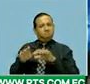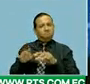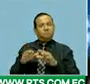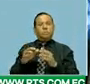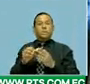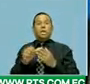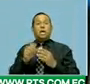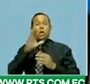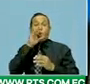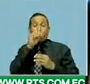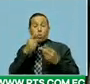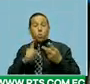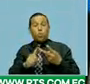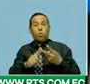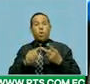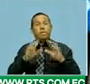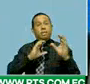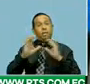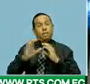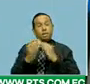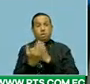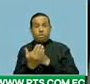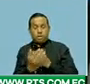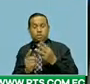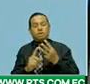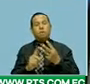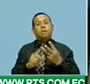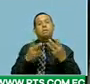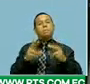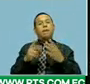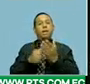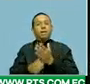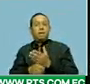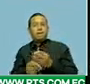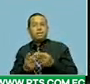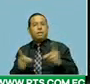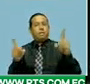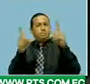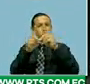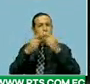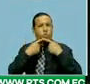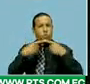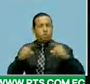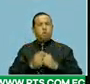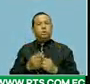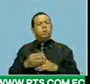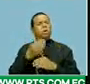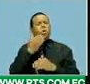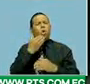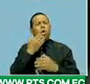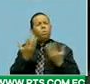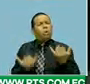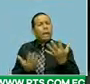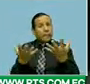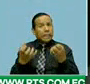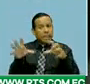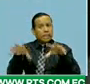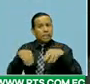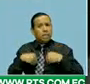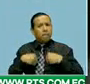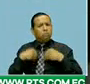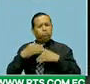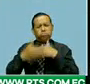y la dirección nacional de registro de datos públicos conozca los pasos a seguir para los usuarios que deseen su